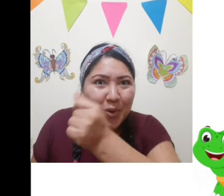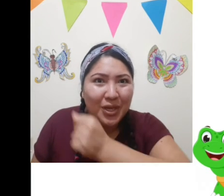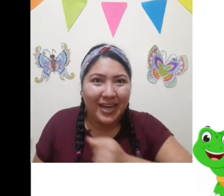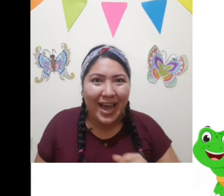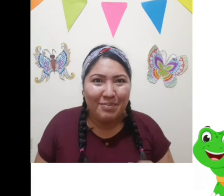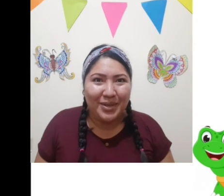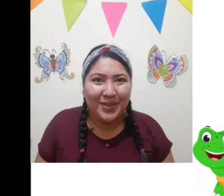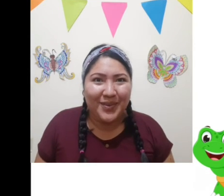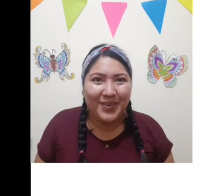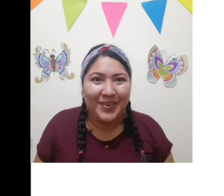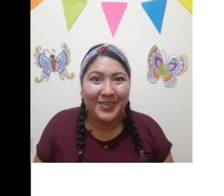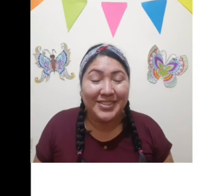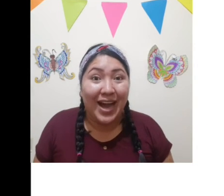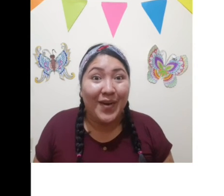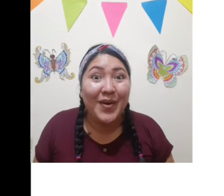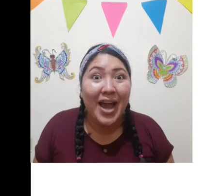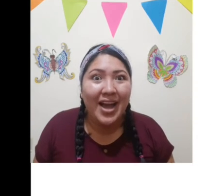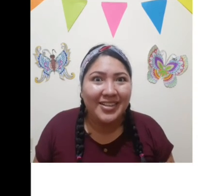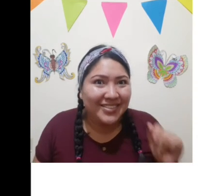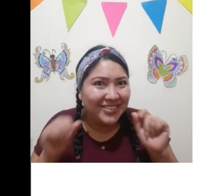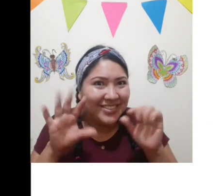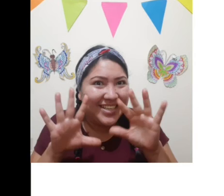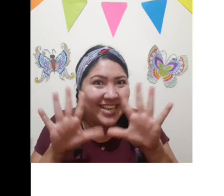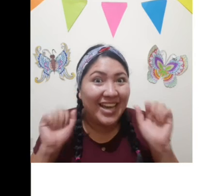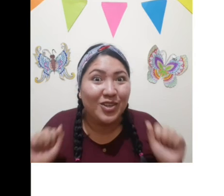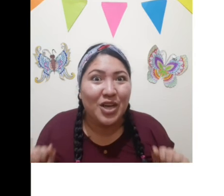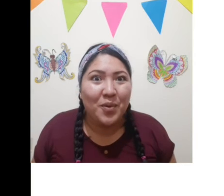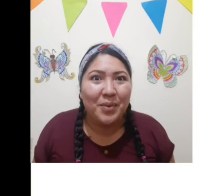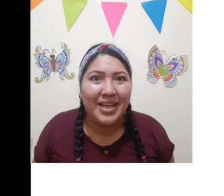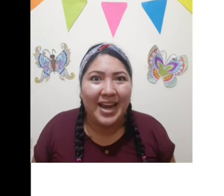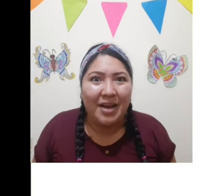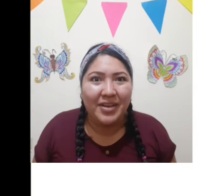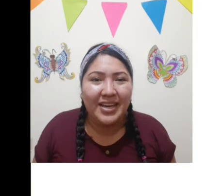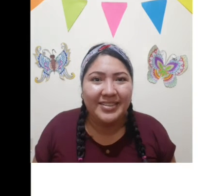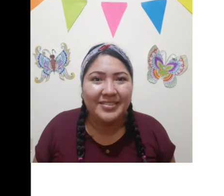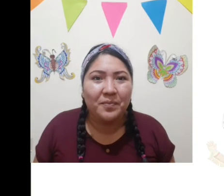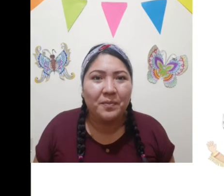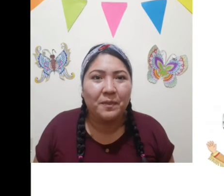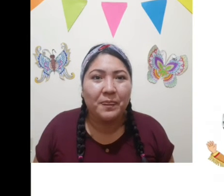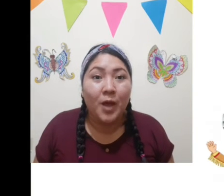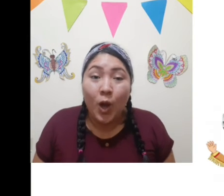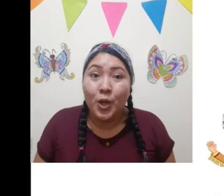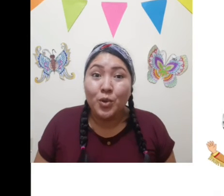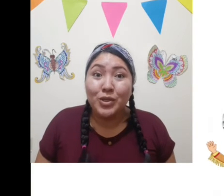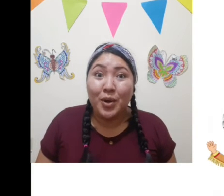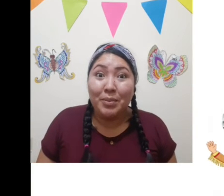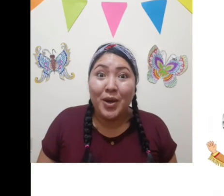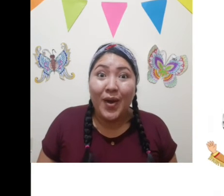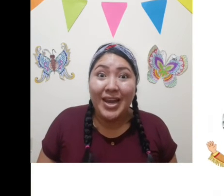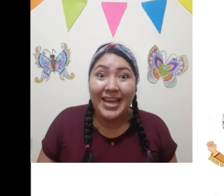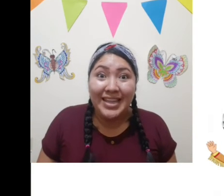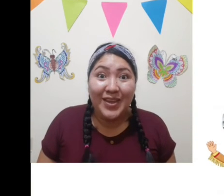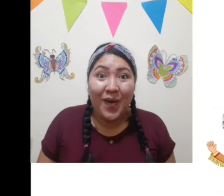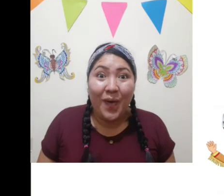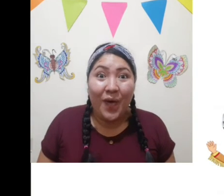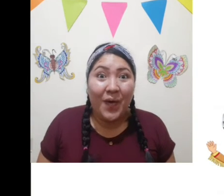y muy rápidos ahora quien nos acompañará a ver a nuestro amigo